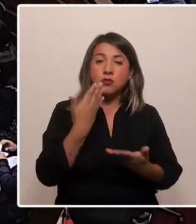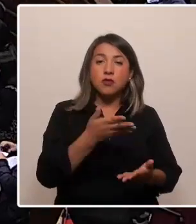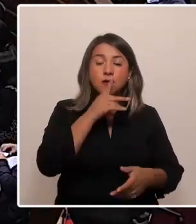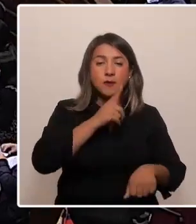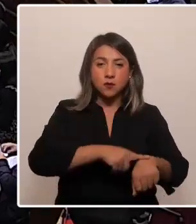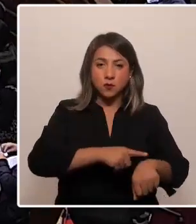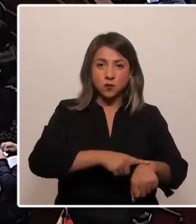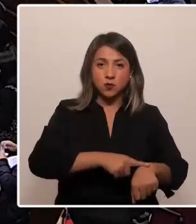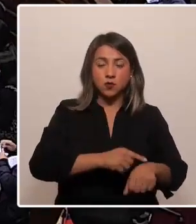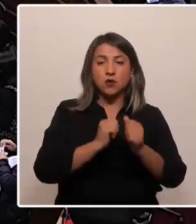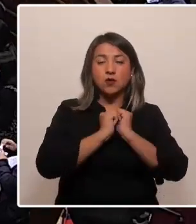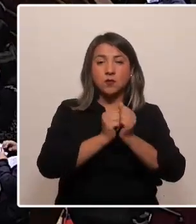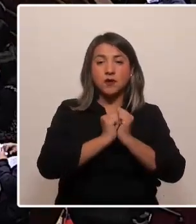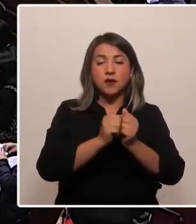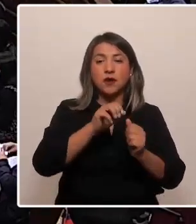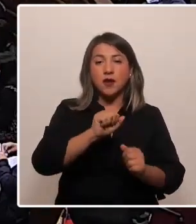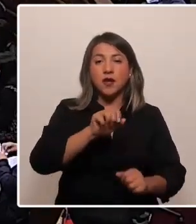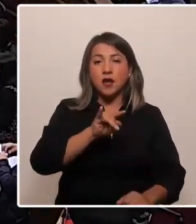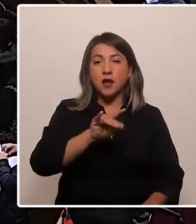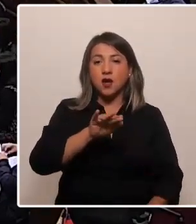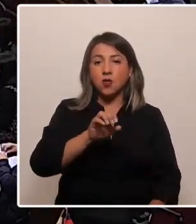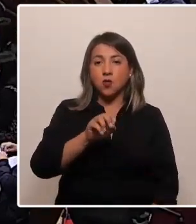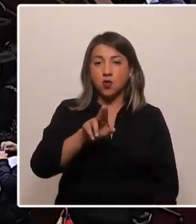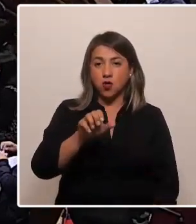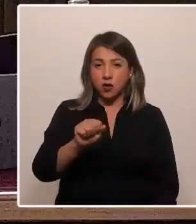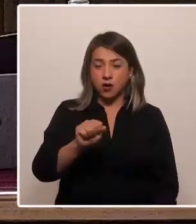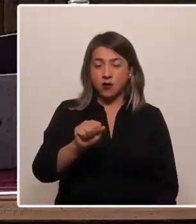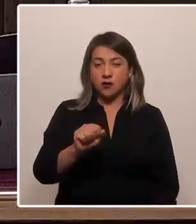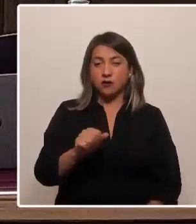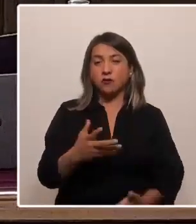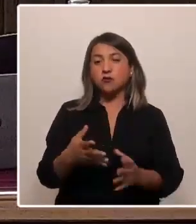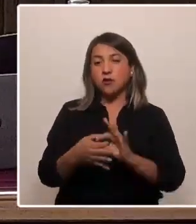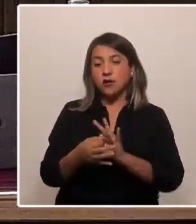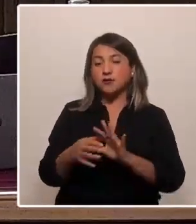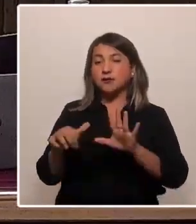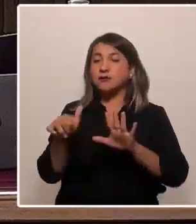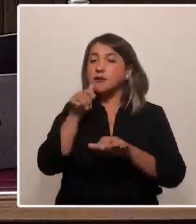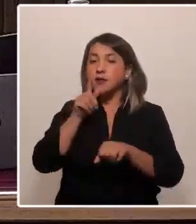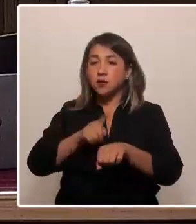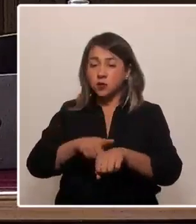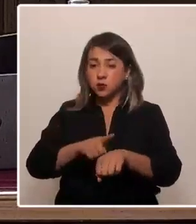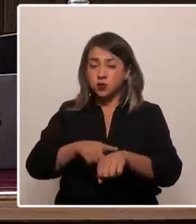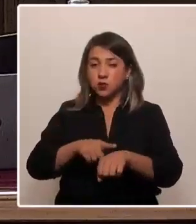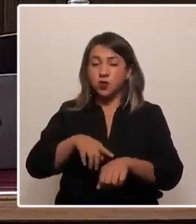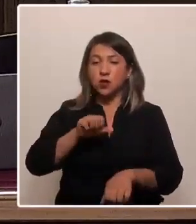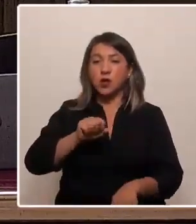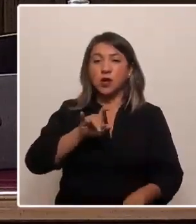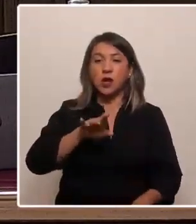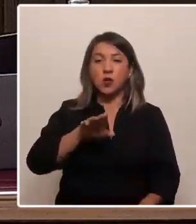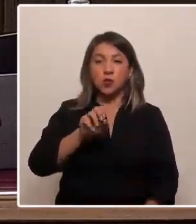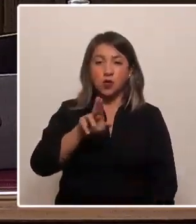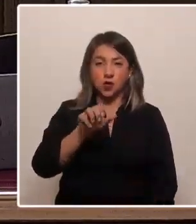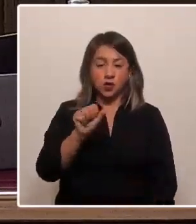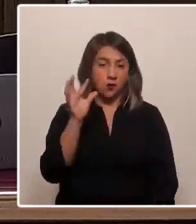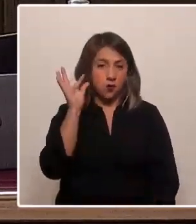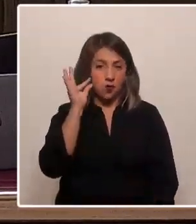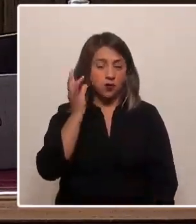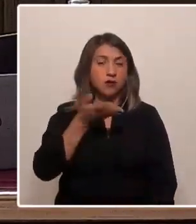la compañera Aurora Delgado. Muchas gracias. Tiene la palabra hasta por 6 minutos convencional la Aurora Delgado.